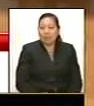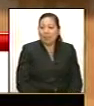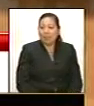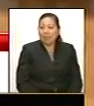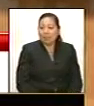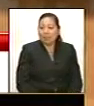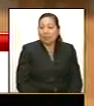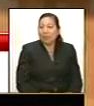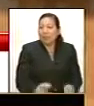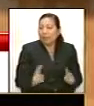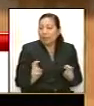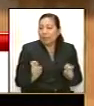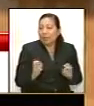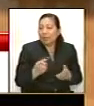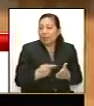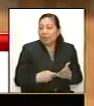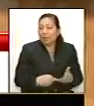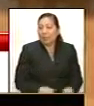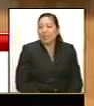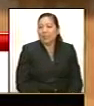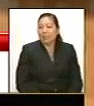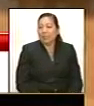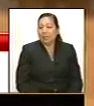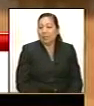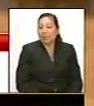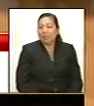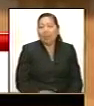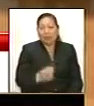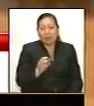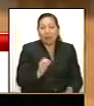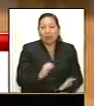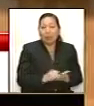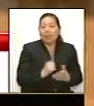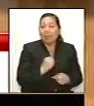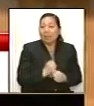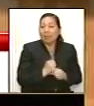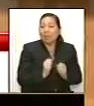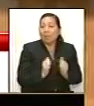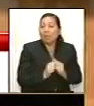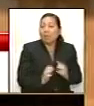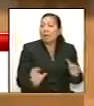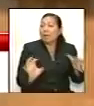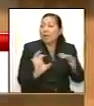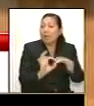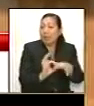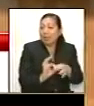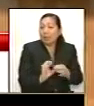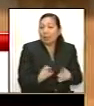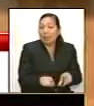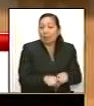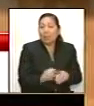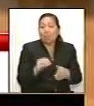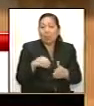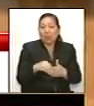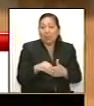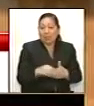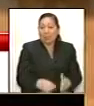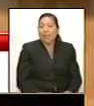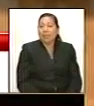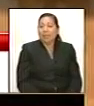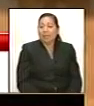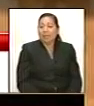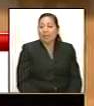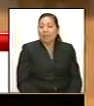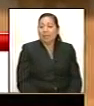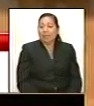Hay todo un tema como que hay una ruptura. Entonces, creo que es un trabajo que tenemos que hacerlo en alianza y tenemos que poner las manos y el hombro